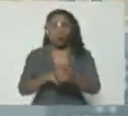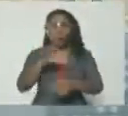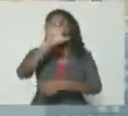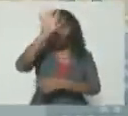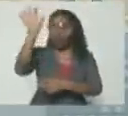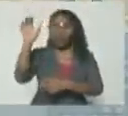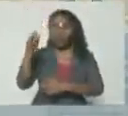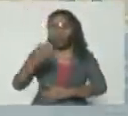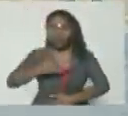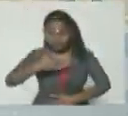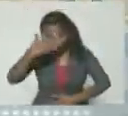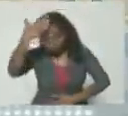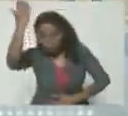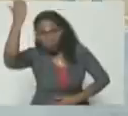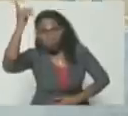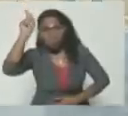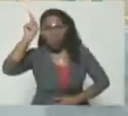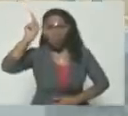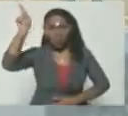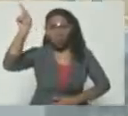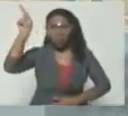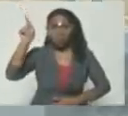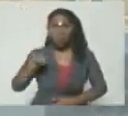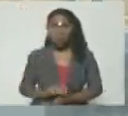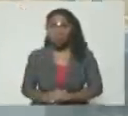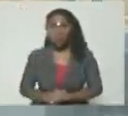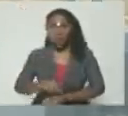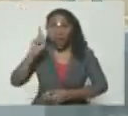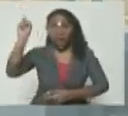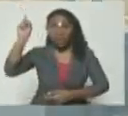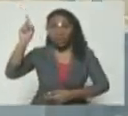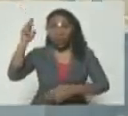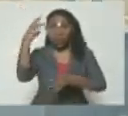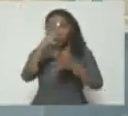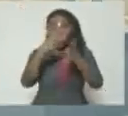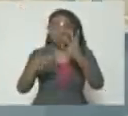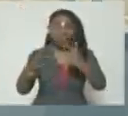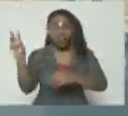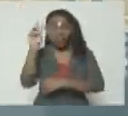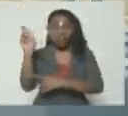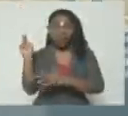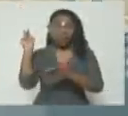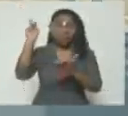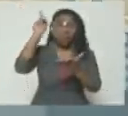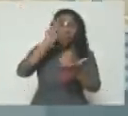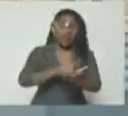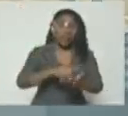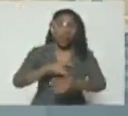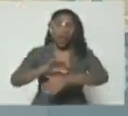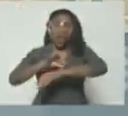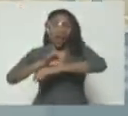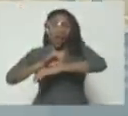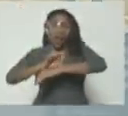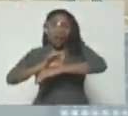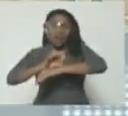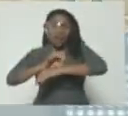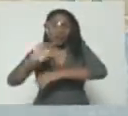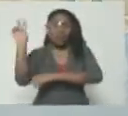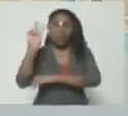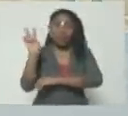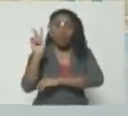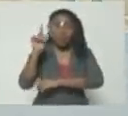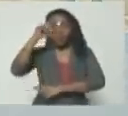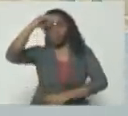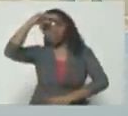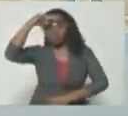hacia nuestros hermanos musulmanes allá. Allá va el producto venezolano llegando, la carne venezolana, el